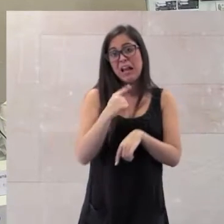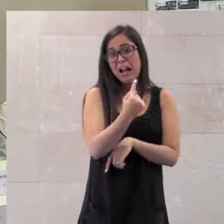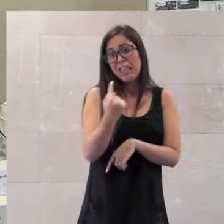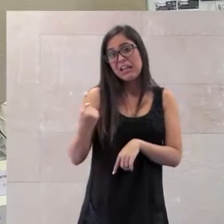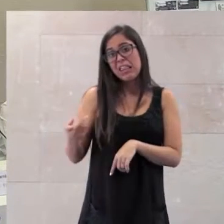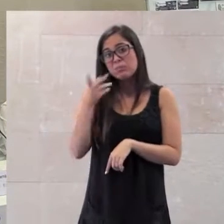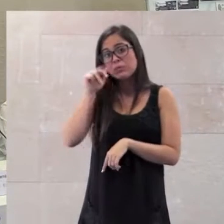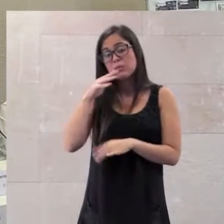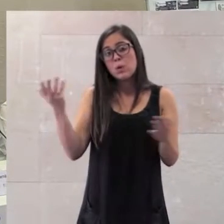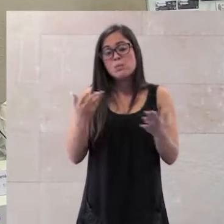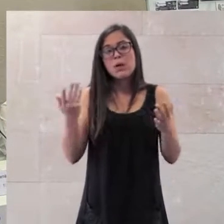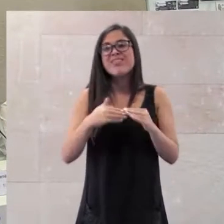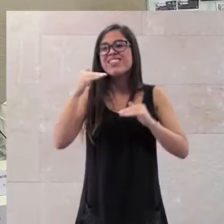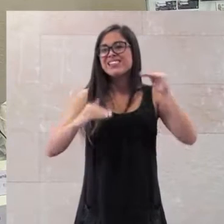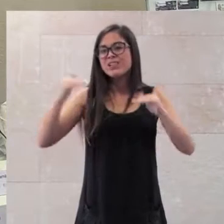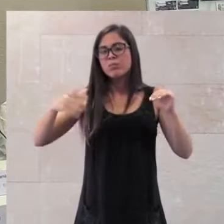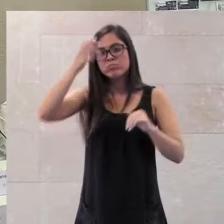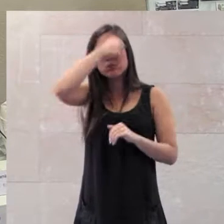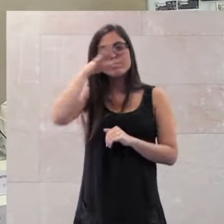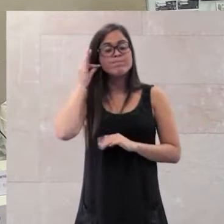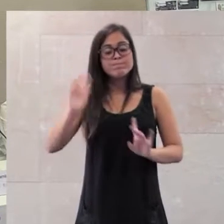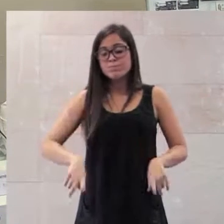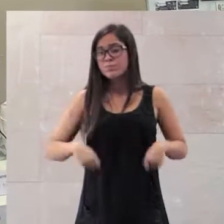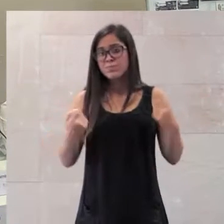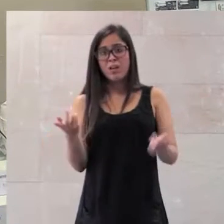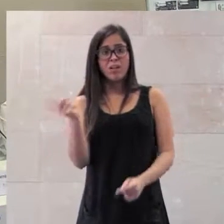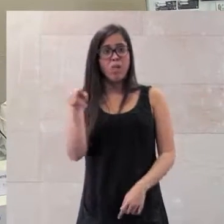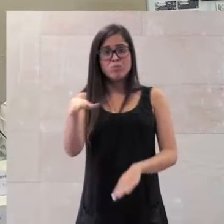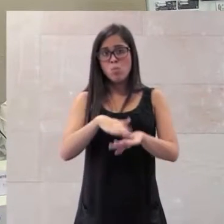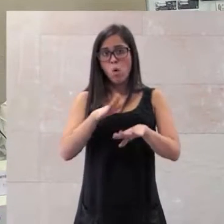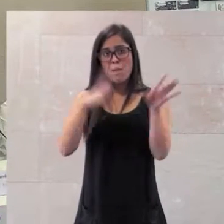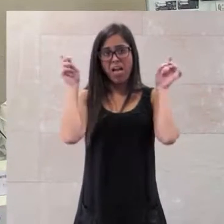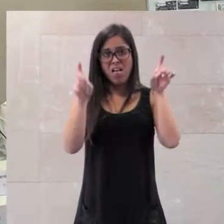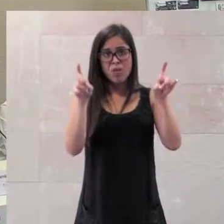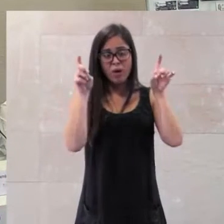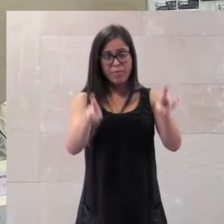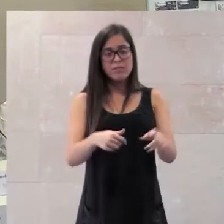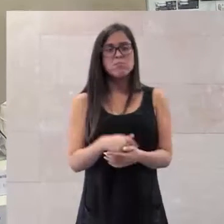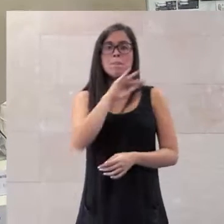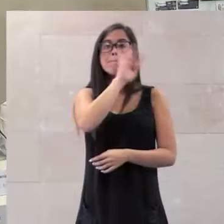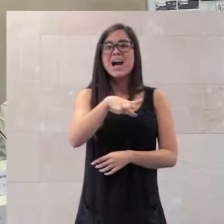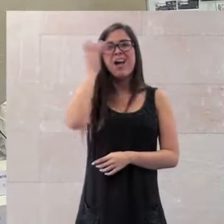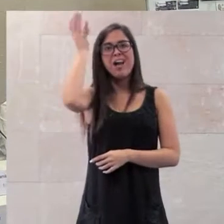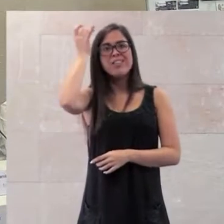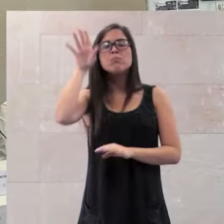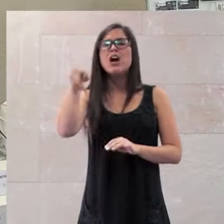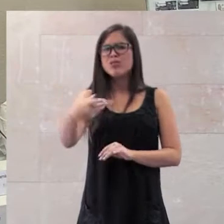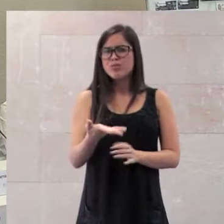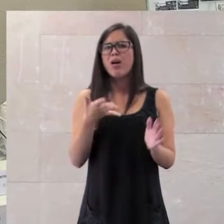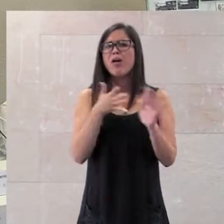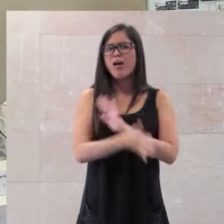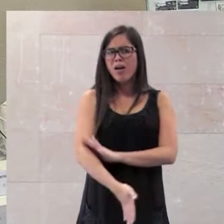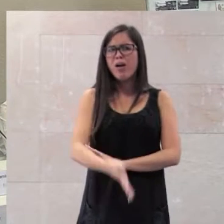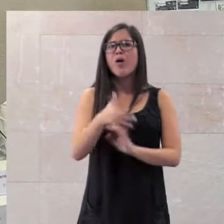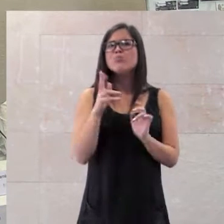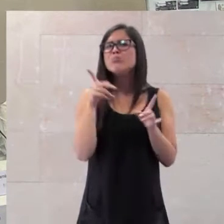Todas dicen que las desigualdades entre hombres y mujeres no son naturales, son productos de la educación, que parece una tontería, pero es mucho, a mi